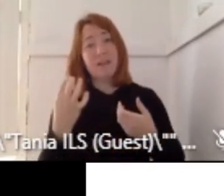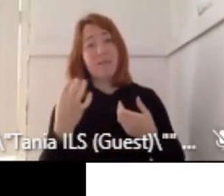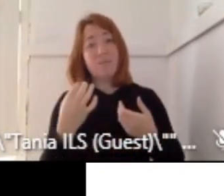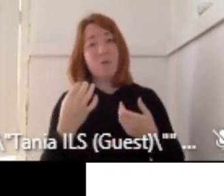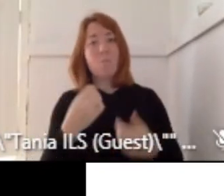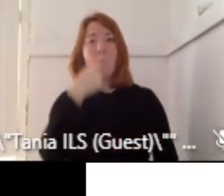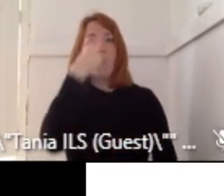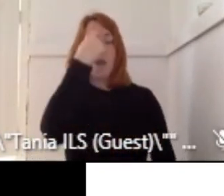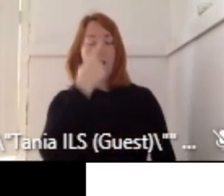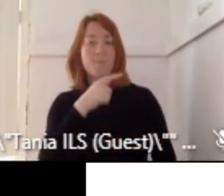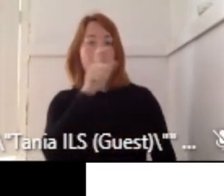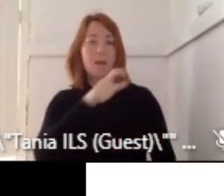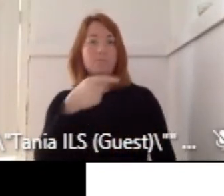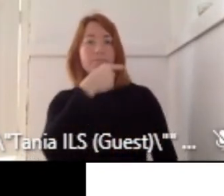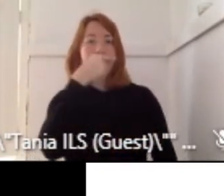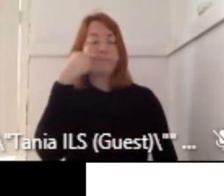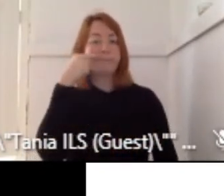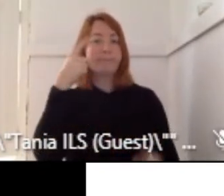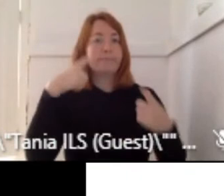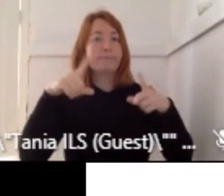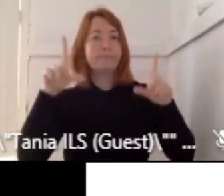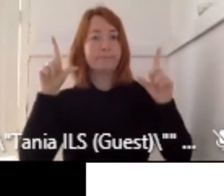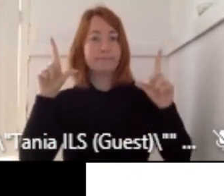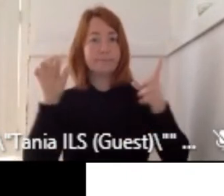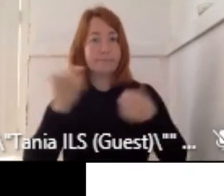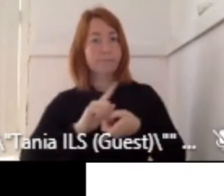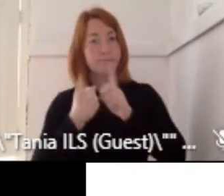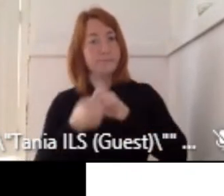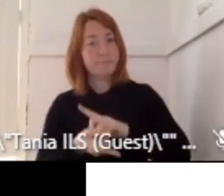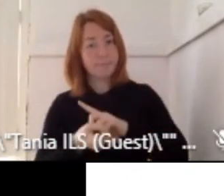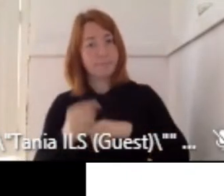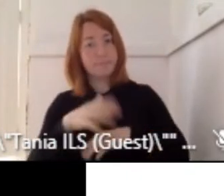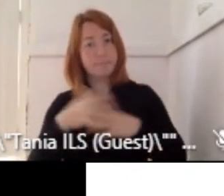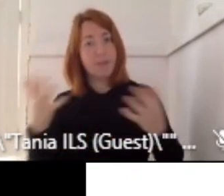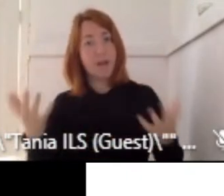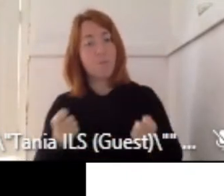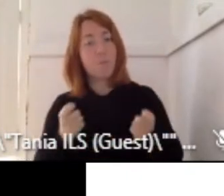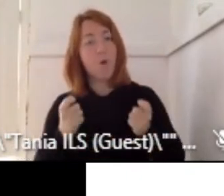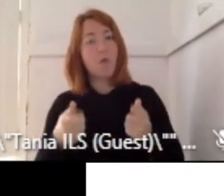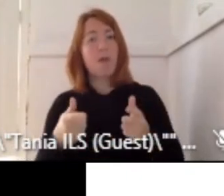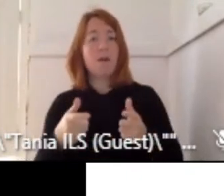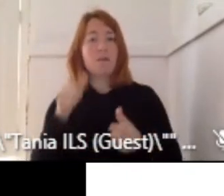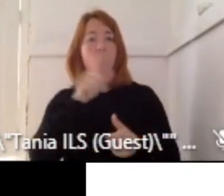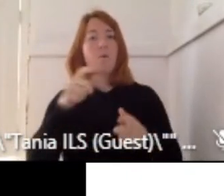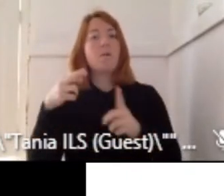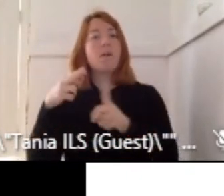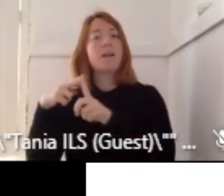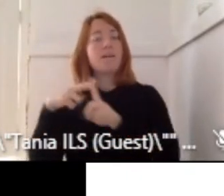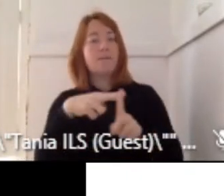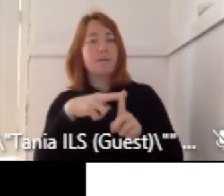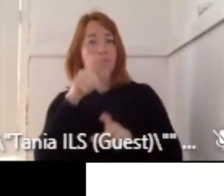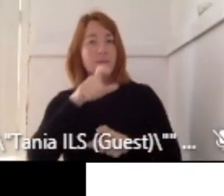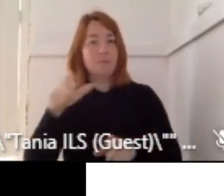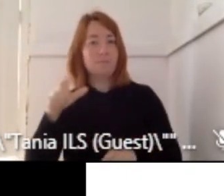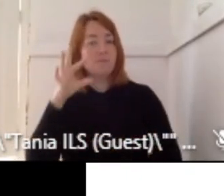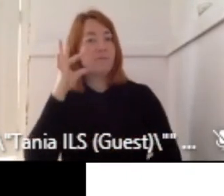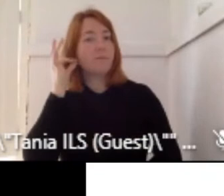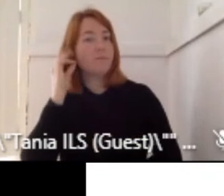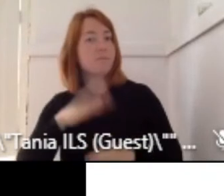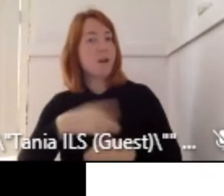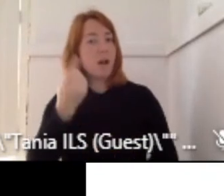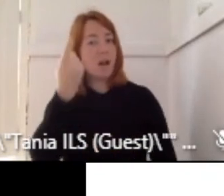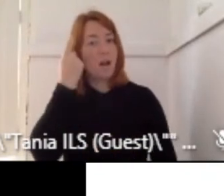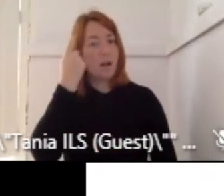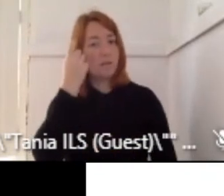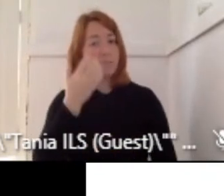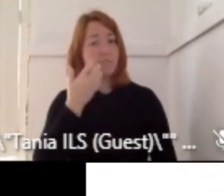física y proporcionar referentes femeninos al alumnado, como nos propone la guía para la incorporación de la perspectiva de género